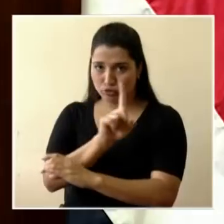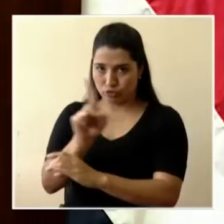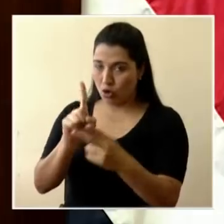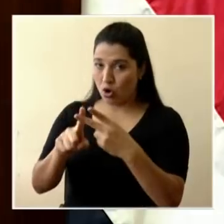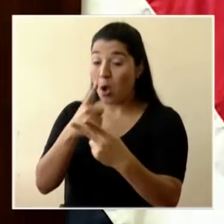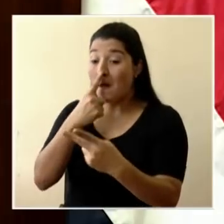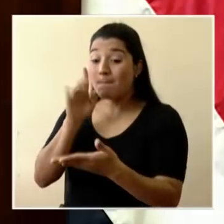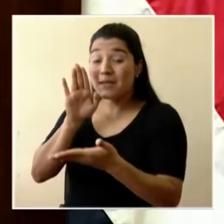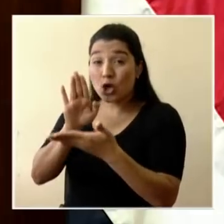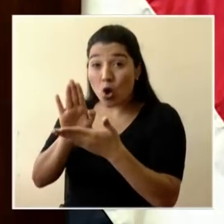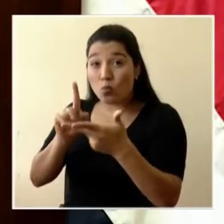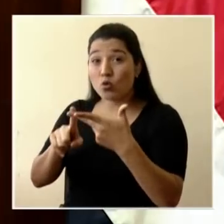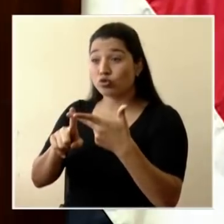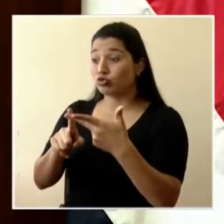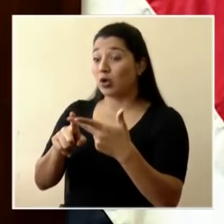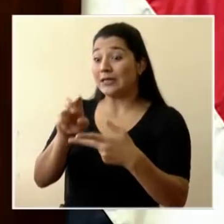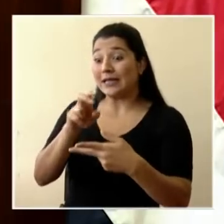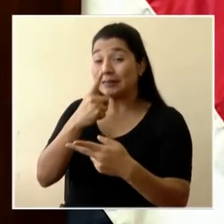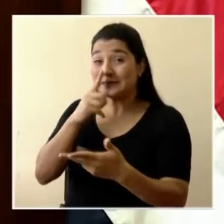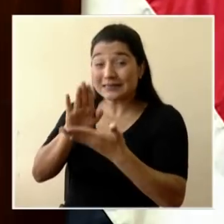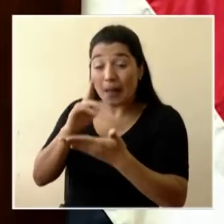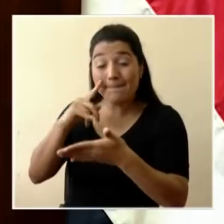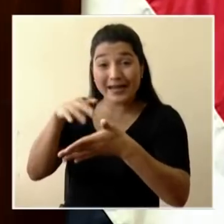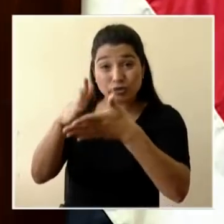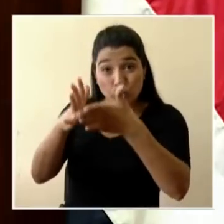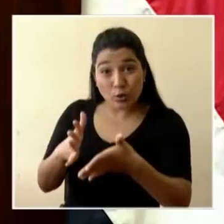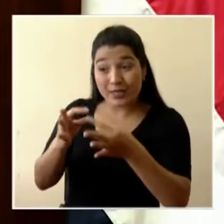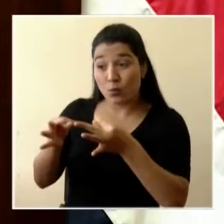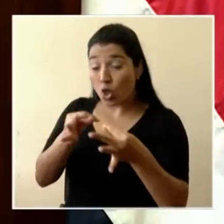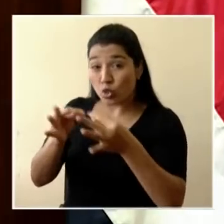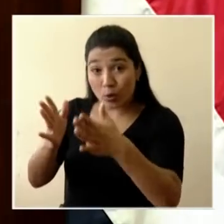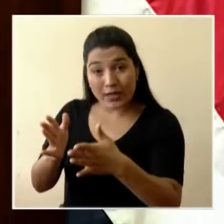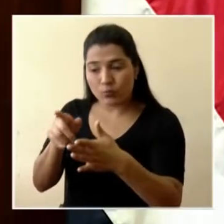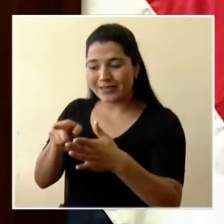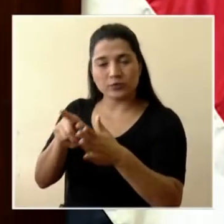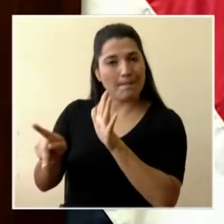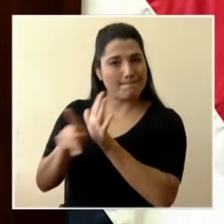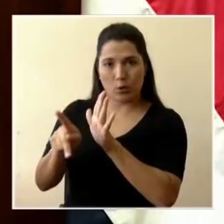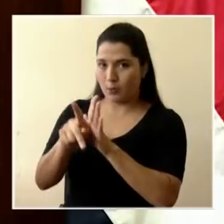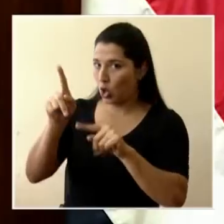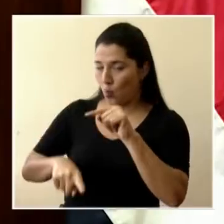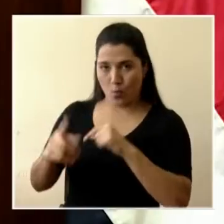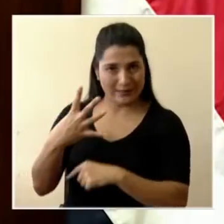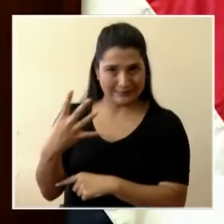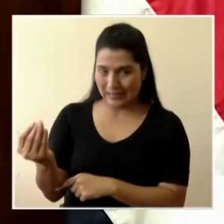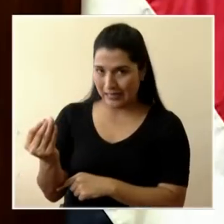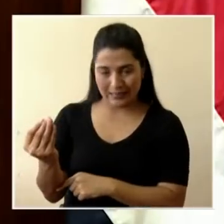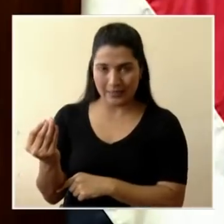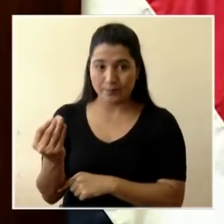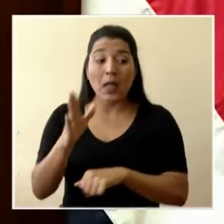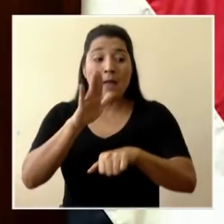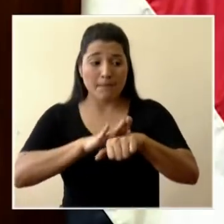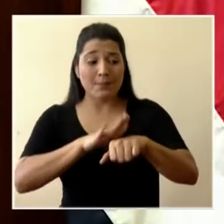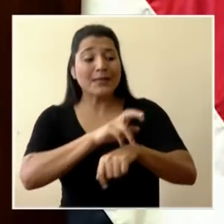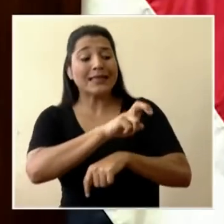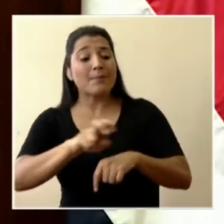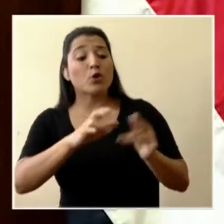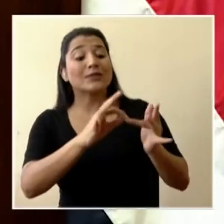y busetas de estudiante, turismo y ocasionales, estos regulados por el CTP, habilitado el transporte especial